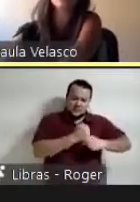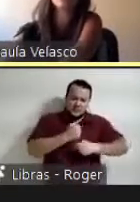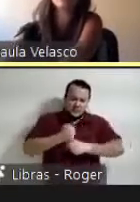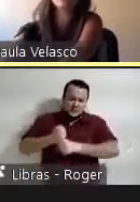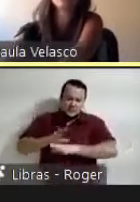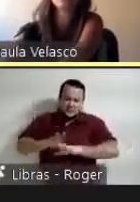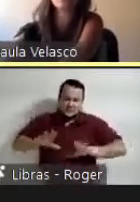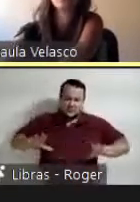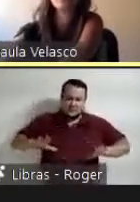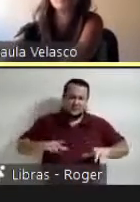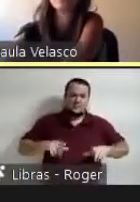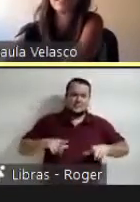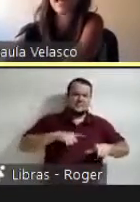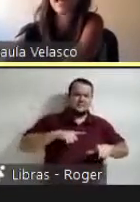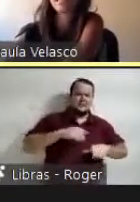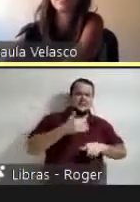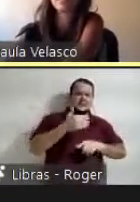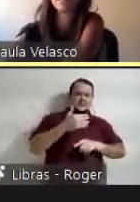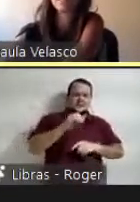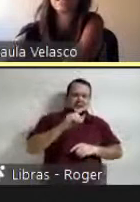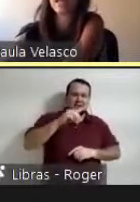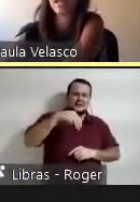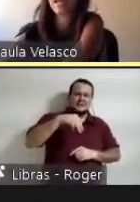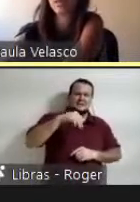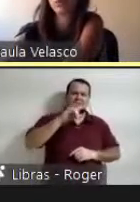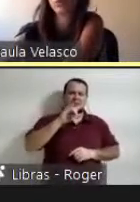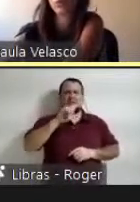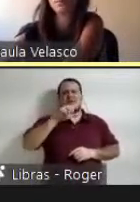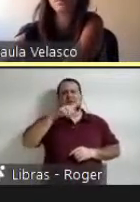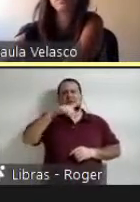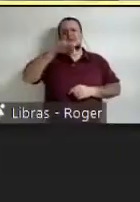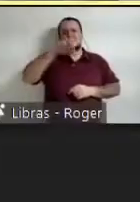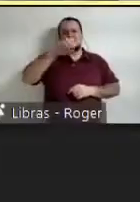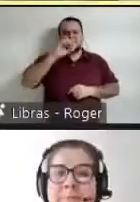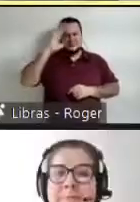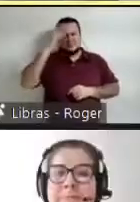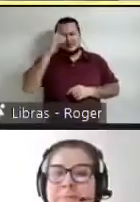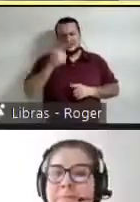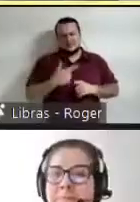resolvieron los problemas de estabilidad que tenía la estructura